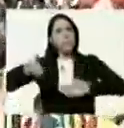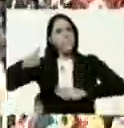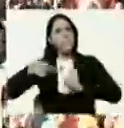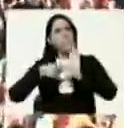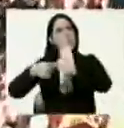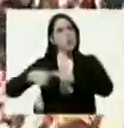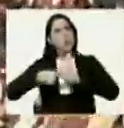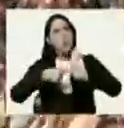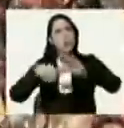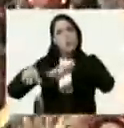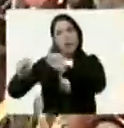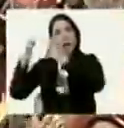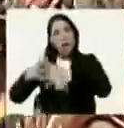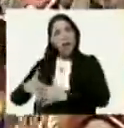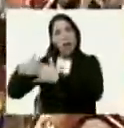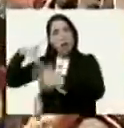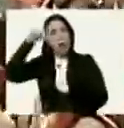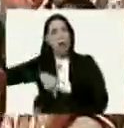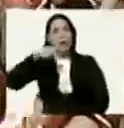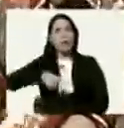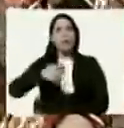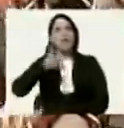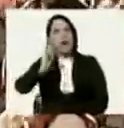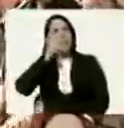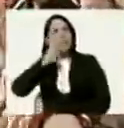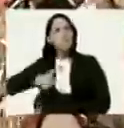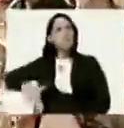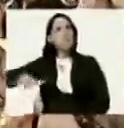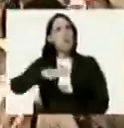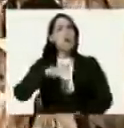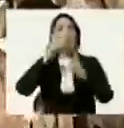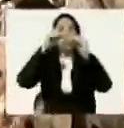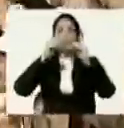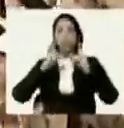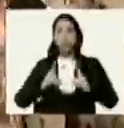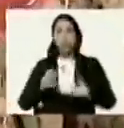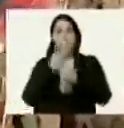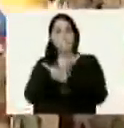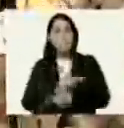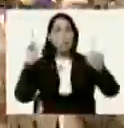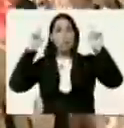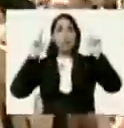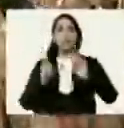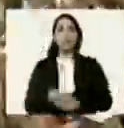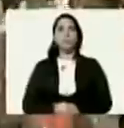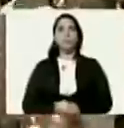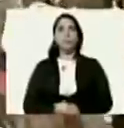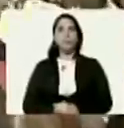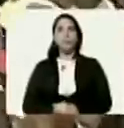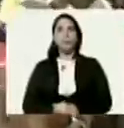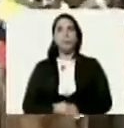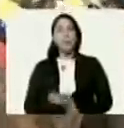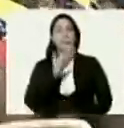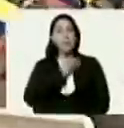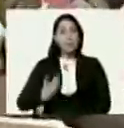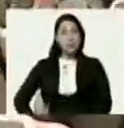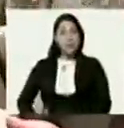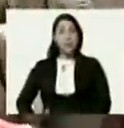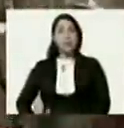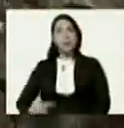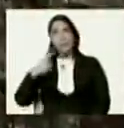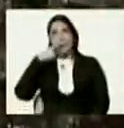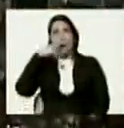al imperio de que aquí hay un pueblo que decidió ser libre. Justamente el presidente